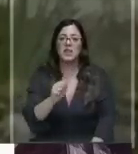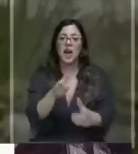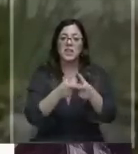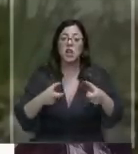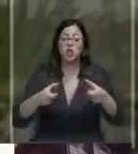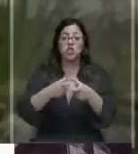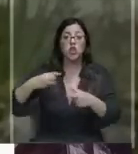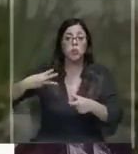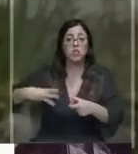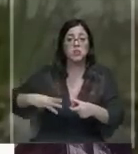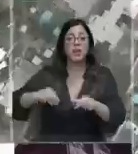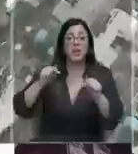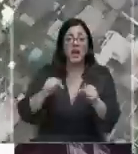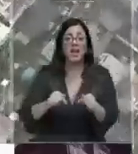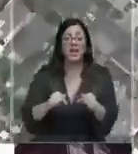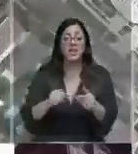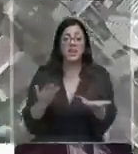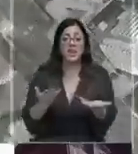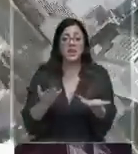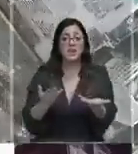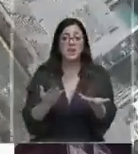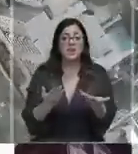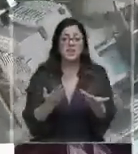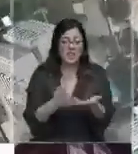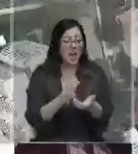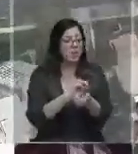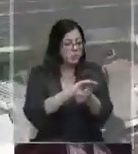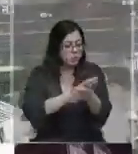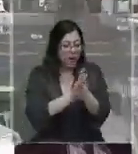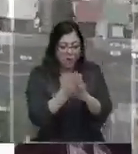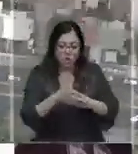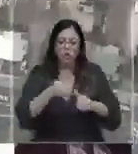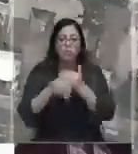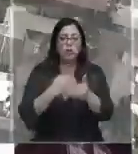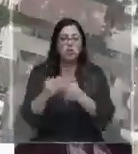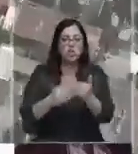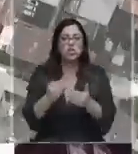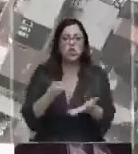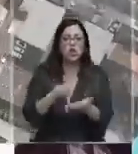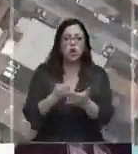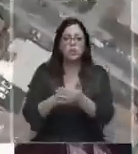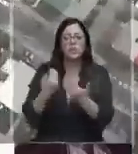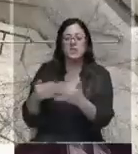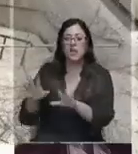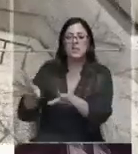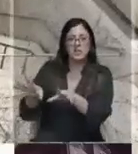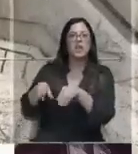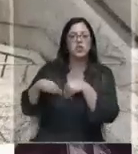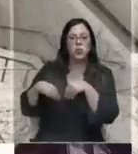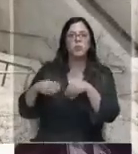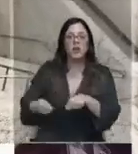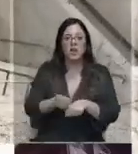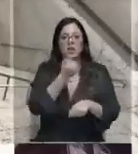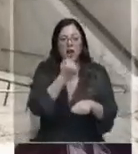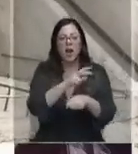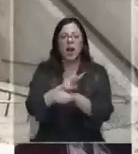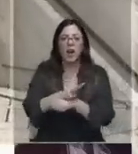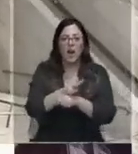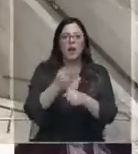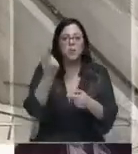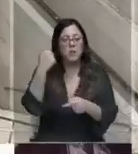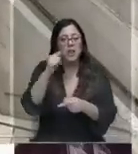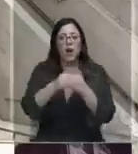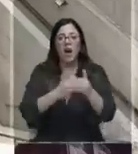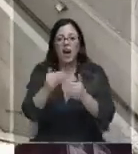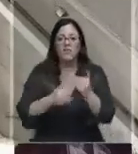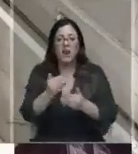amplió a todo el proceso de compra. Ya se admiten errores administrativos, mientras en paralelo avanza la investigación penal que